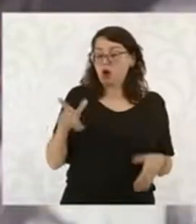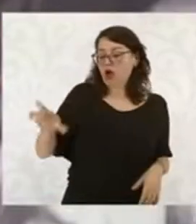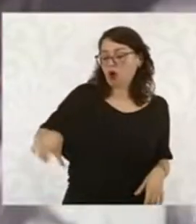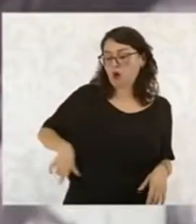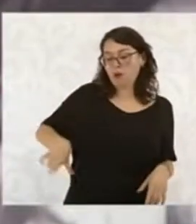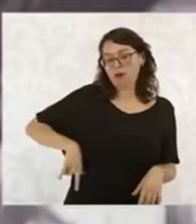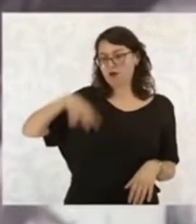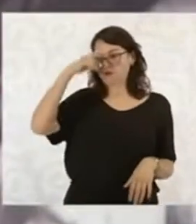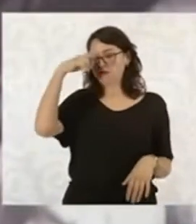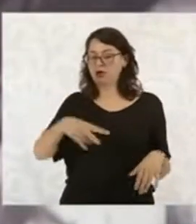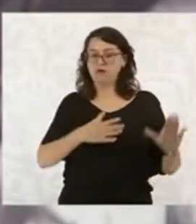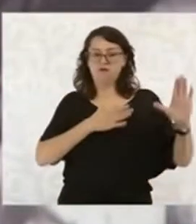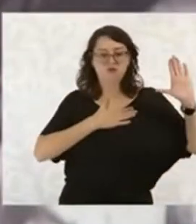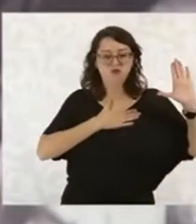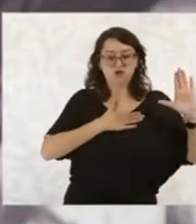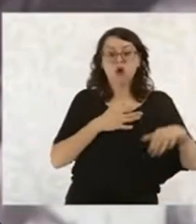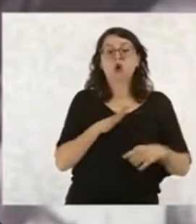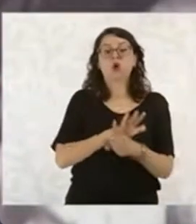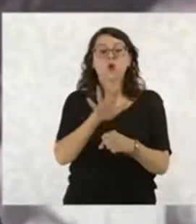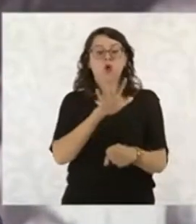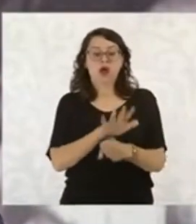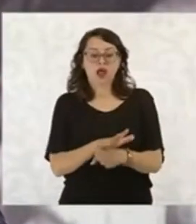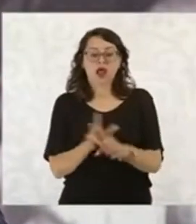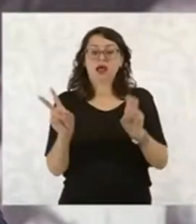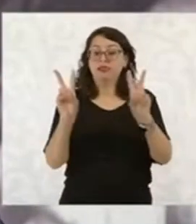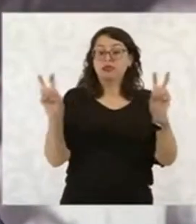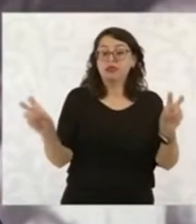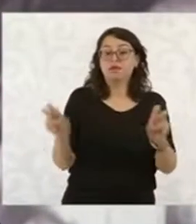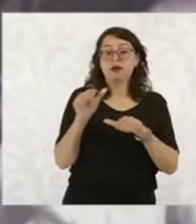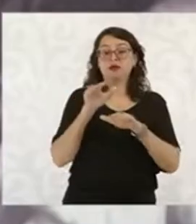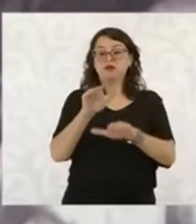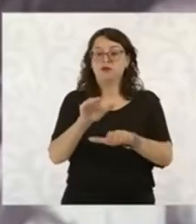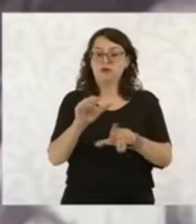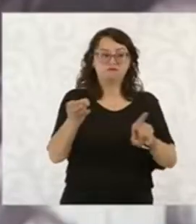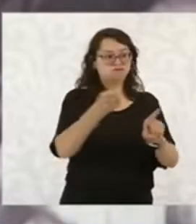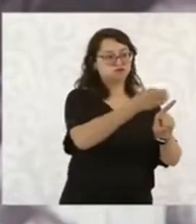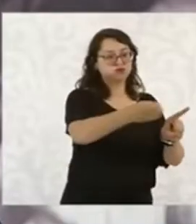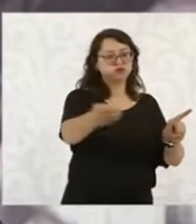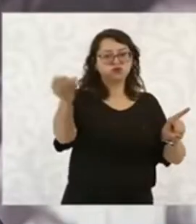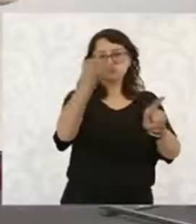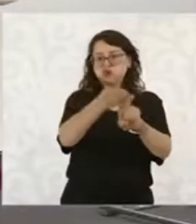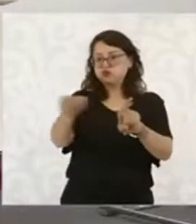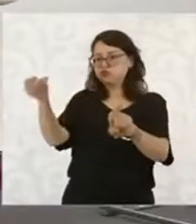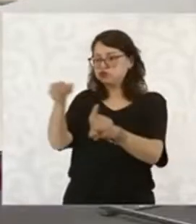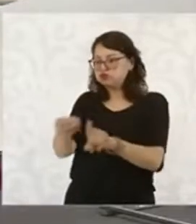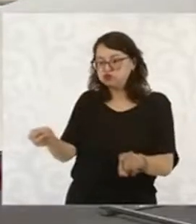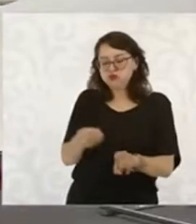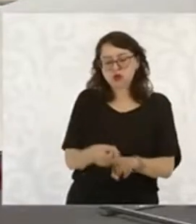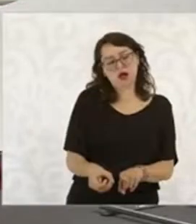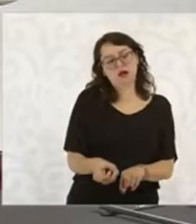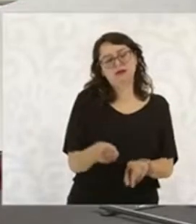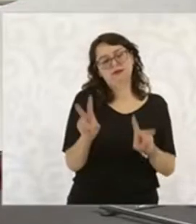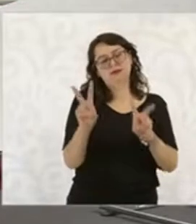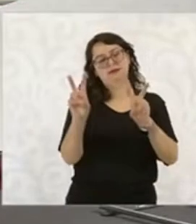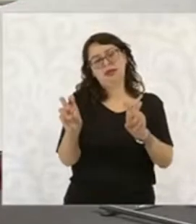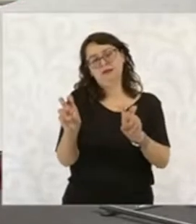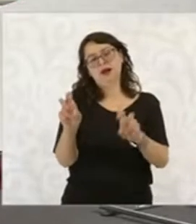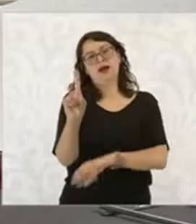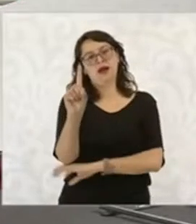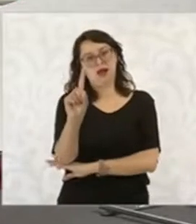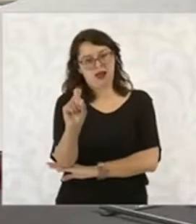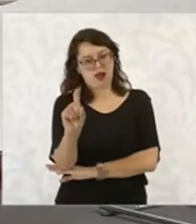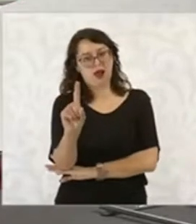en el Plan Nacional Hídrico, particularmente el relativo a ordenar las concesiones. El propósito fundamental de